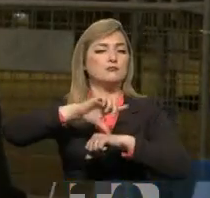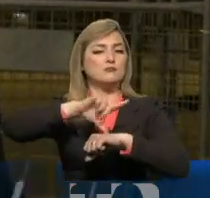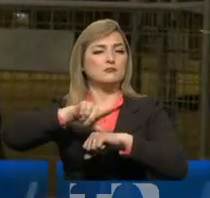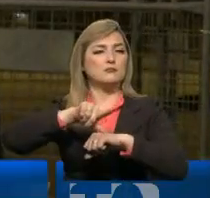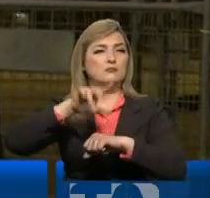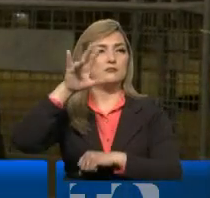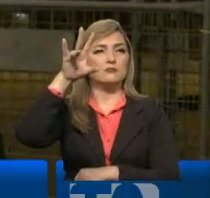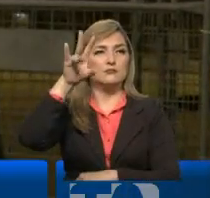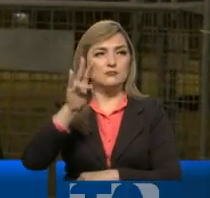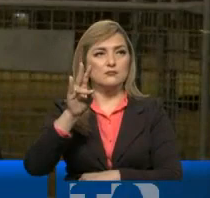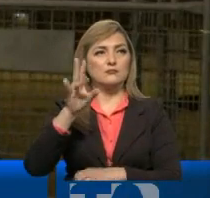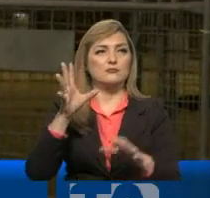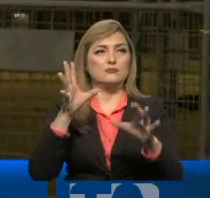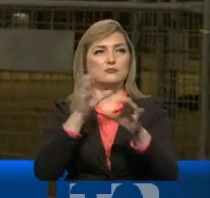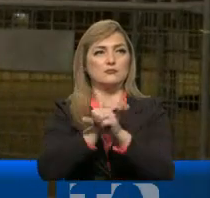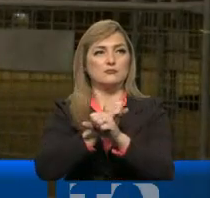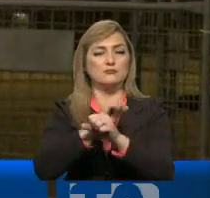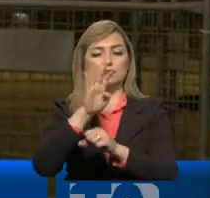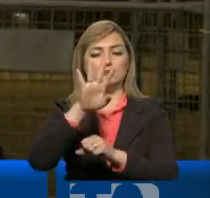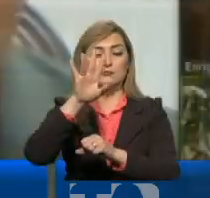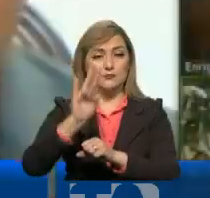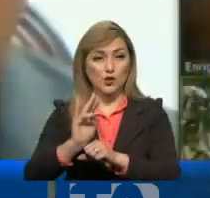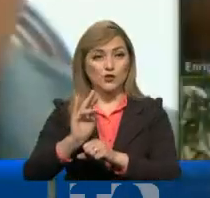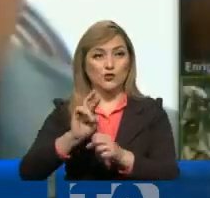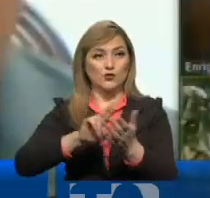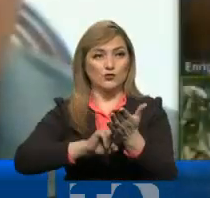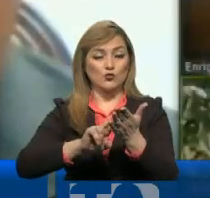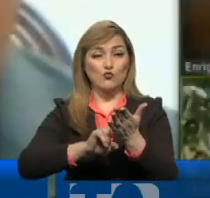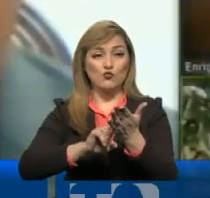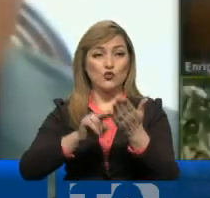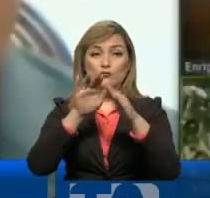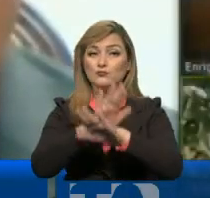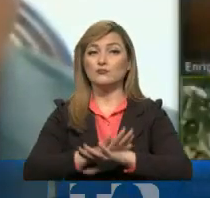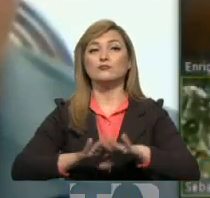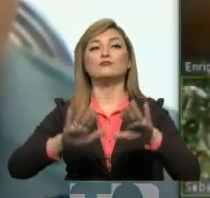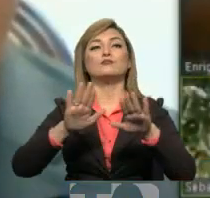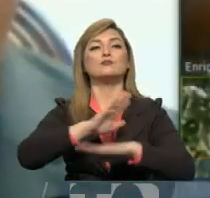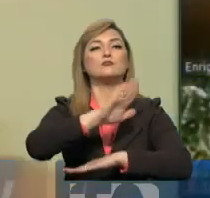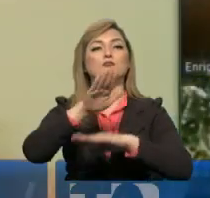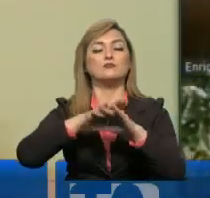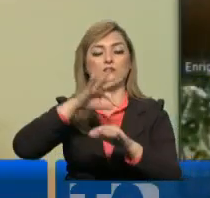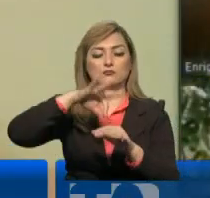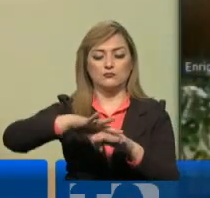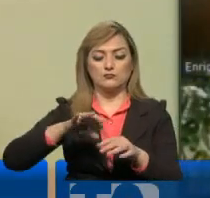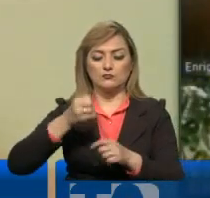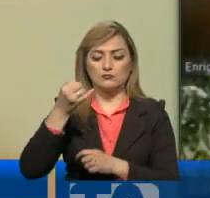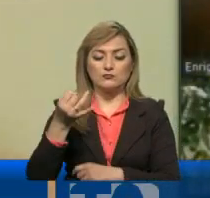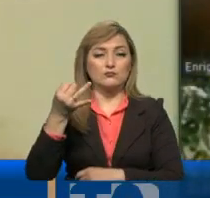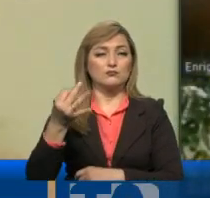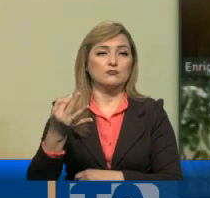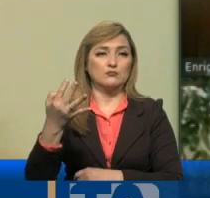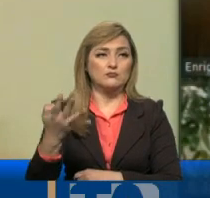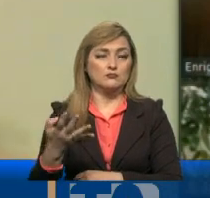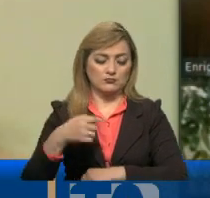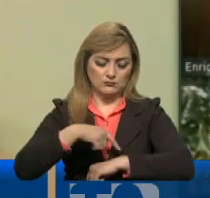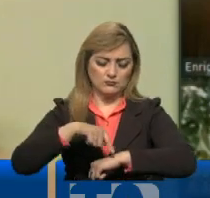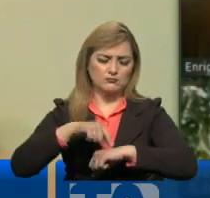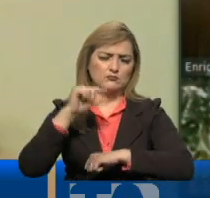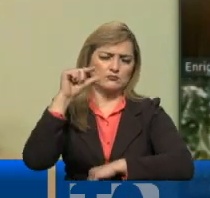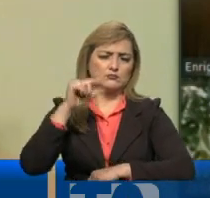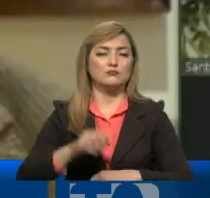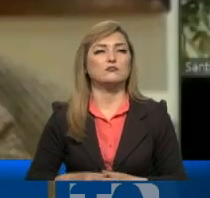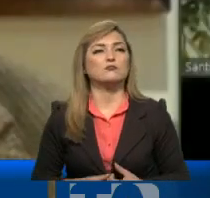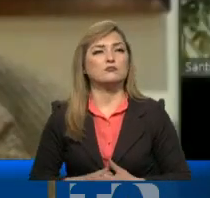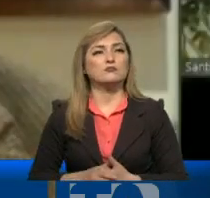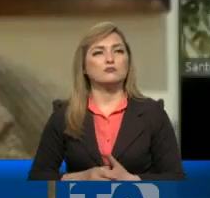las 19:47, concluyó una sesión de pleno por el escrutinio nacional de elecciones que duró muy poco tiempo y en